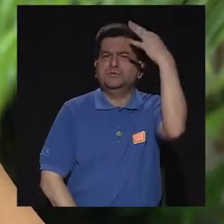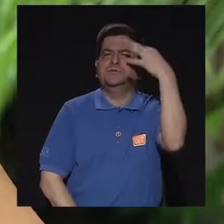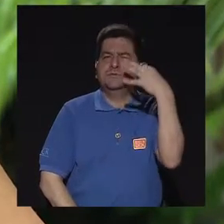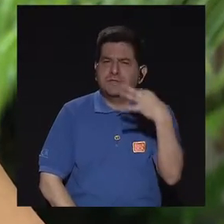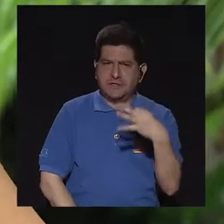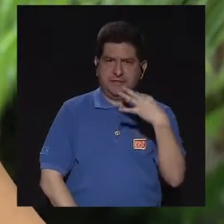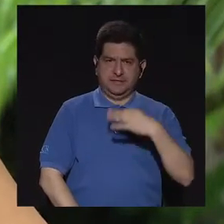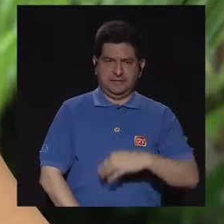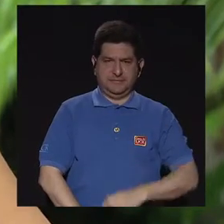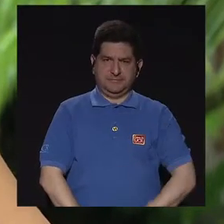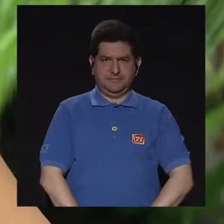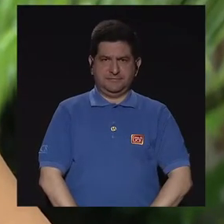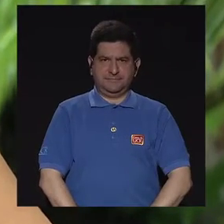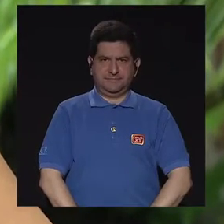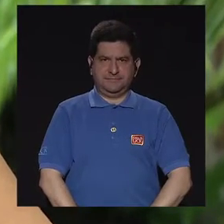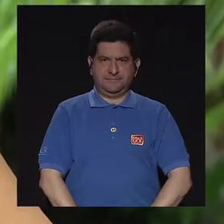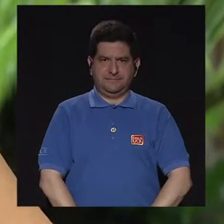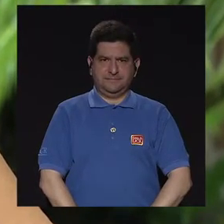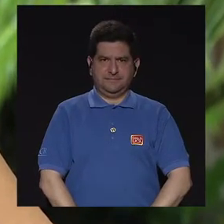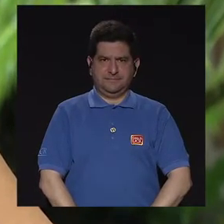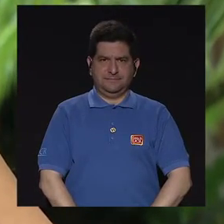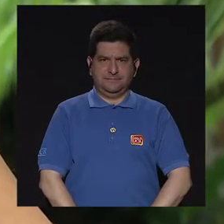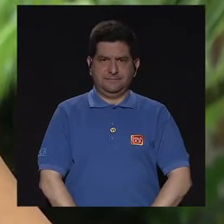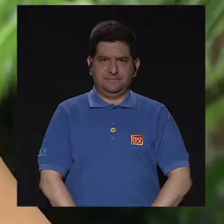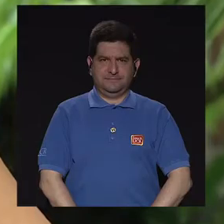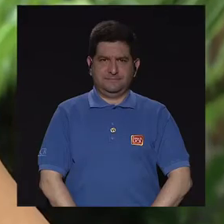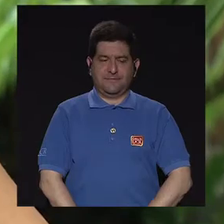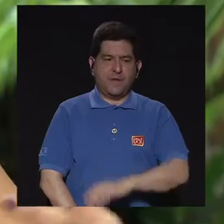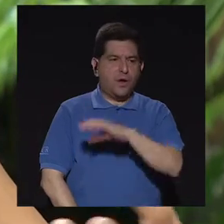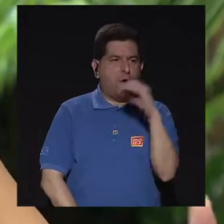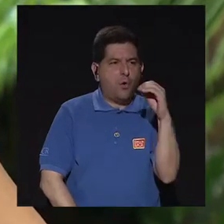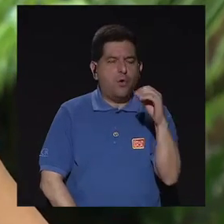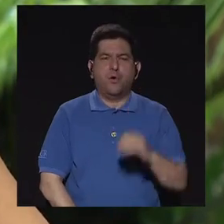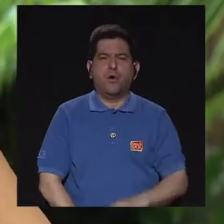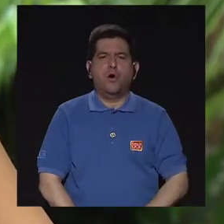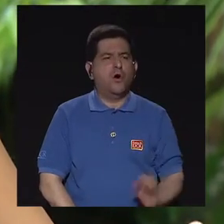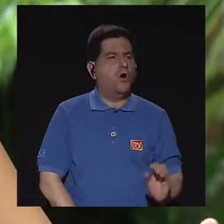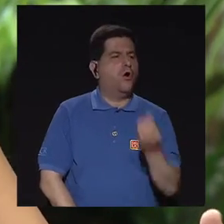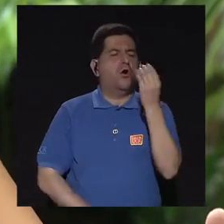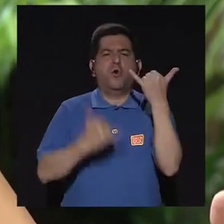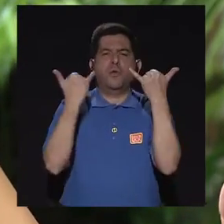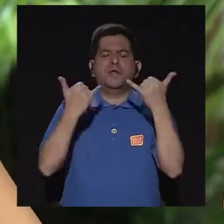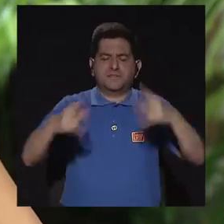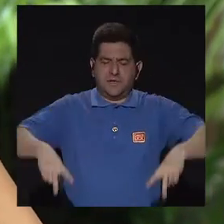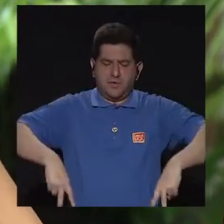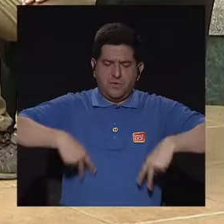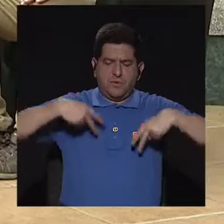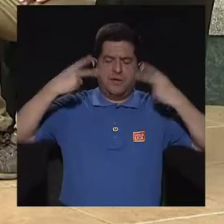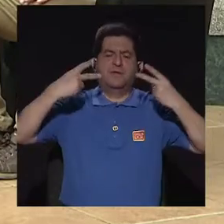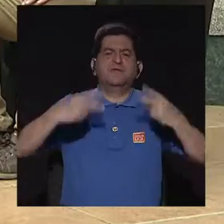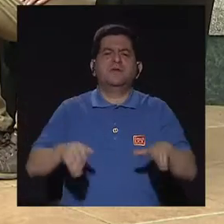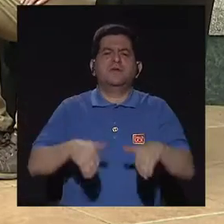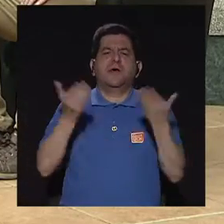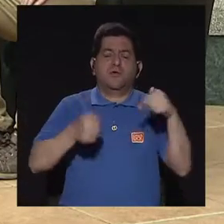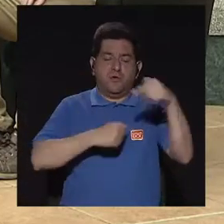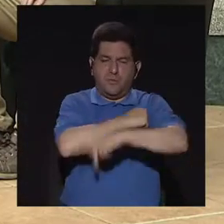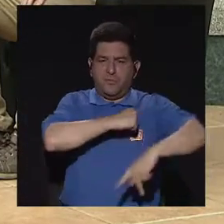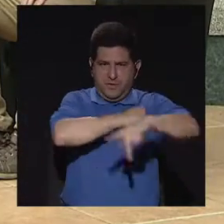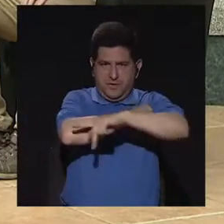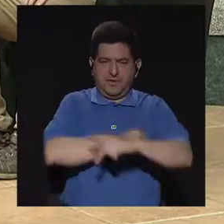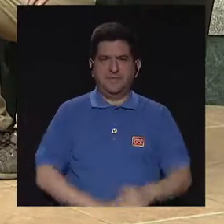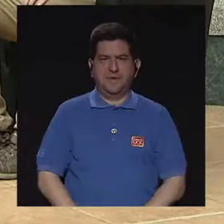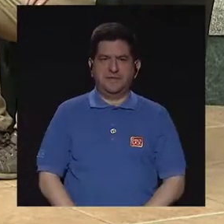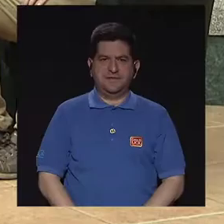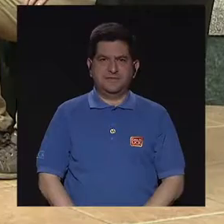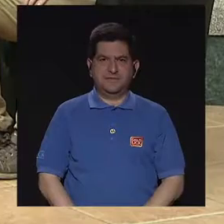creen ustedes que, más bien, cómo vive la juventud en este momento en nuestro país?